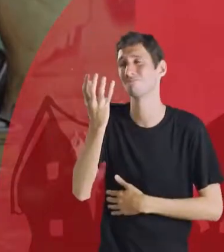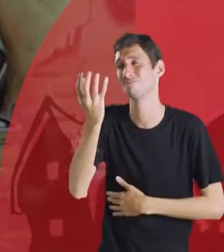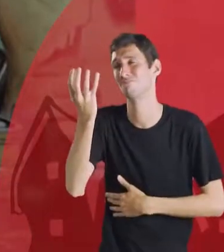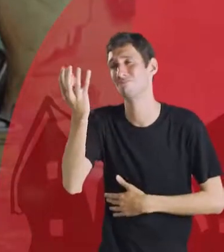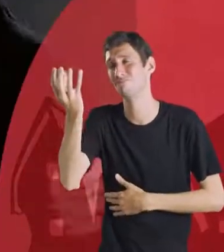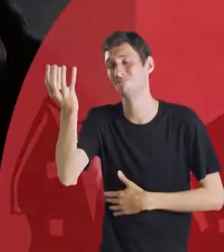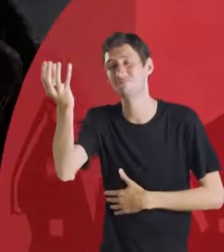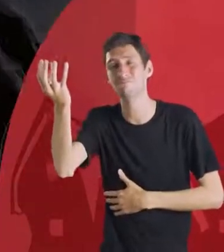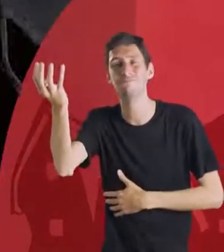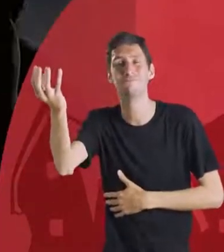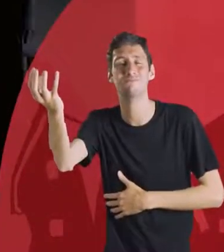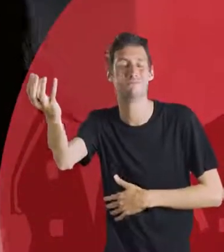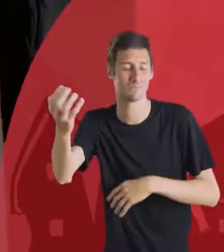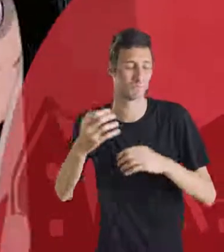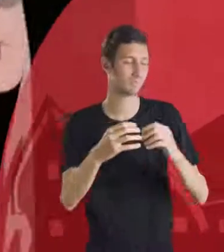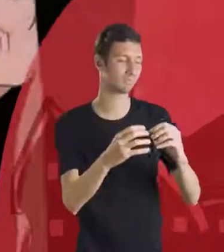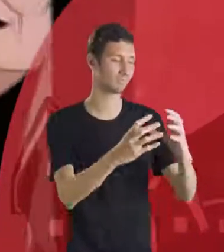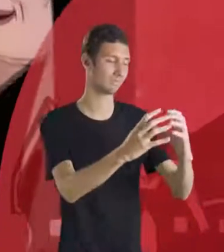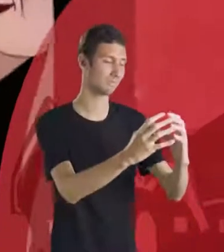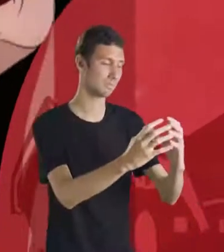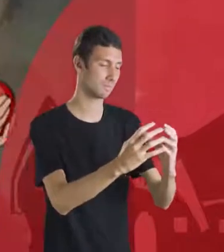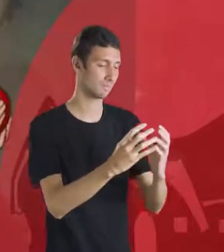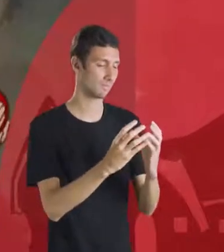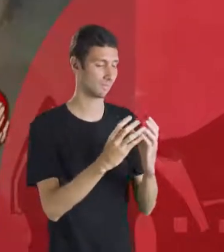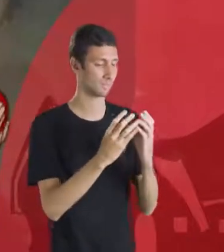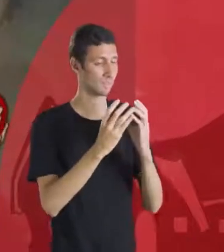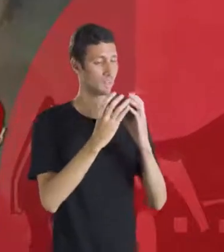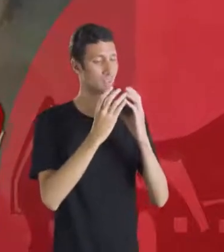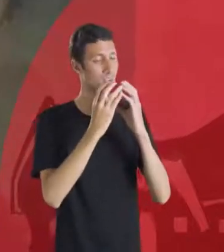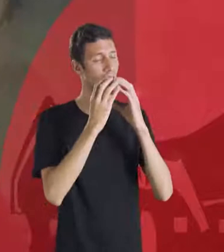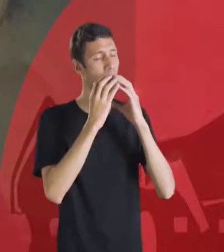agradecimiento, aquella anciana le da una manzana envenenada.